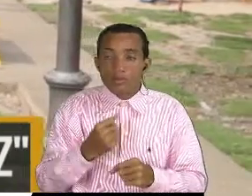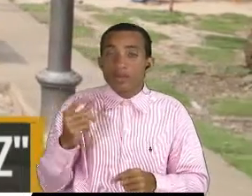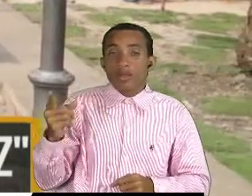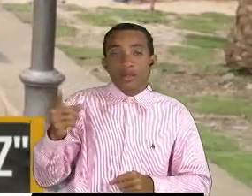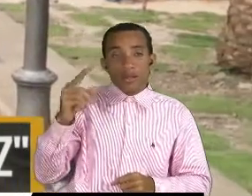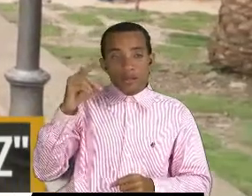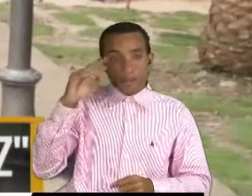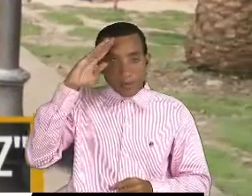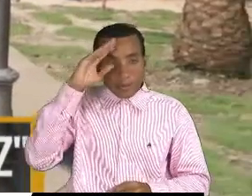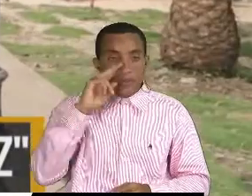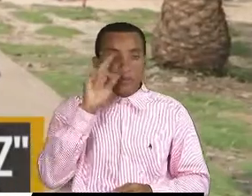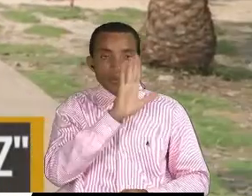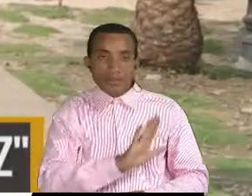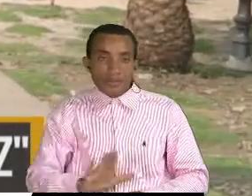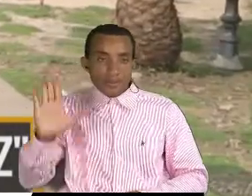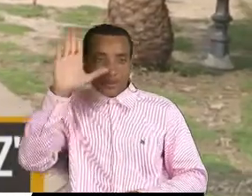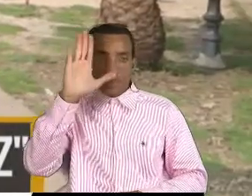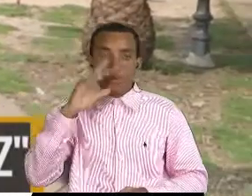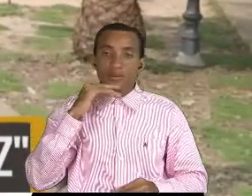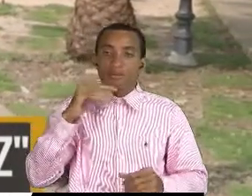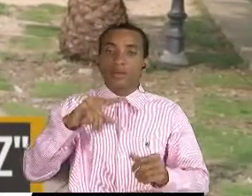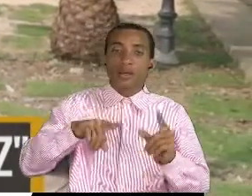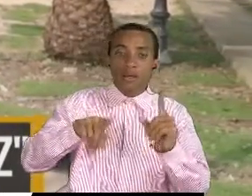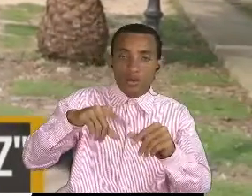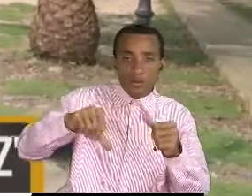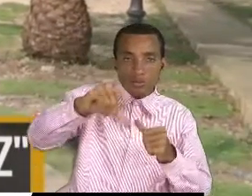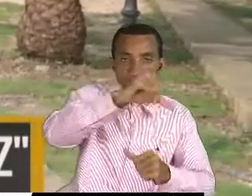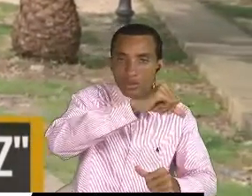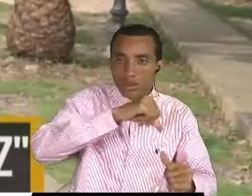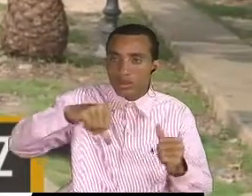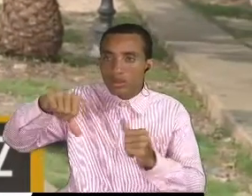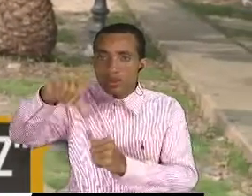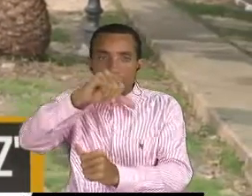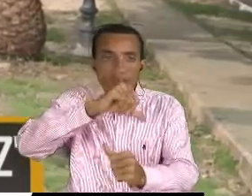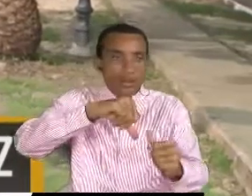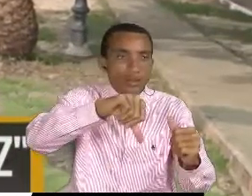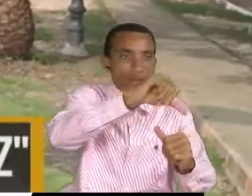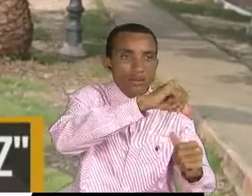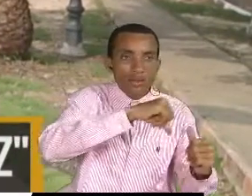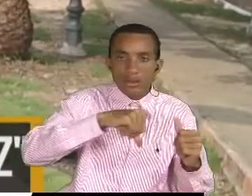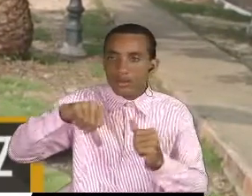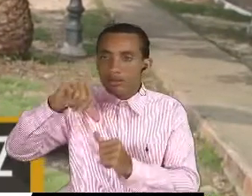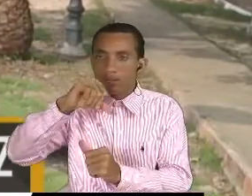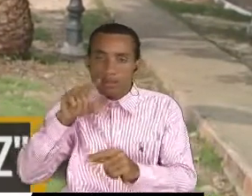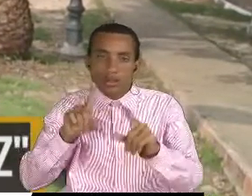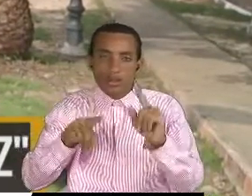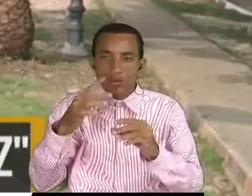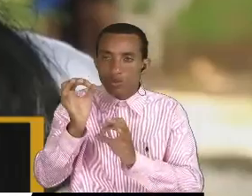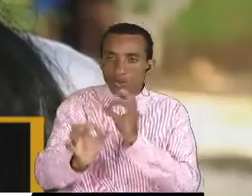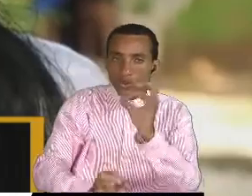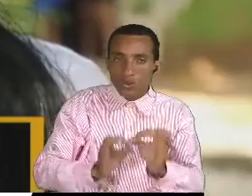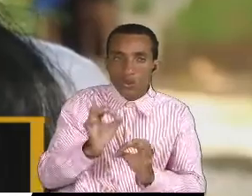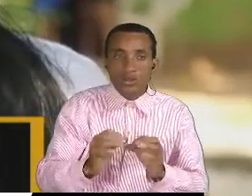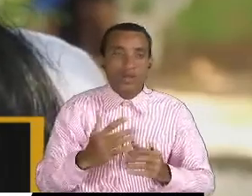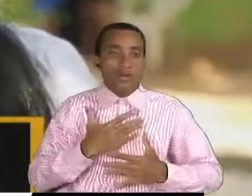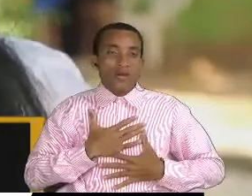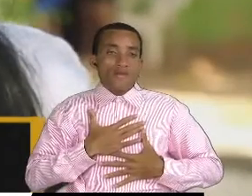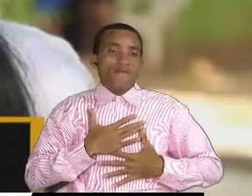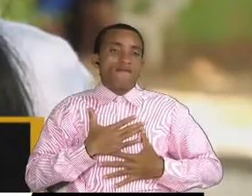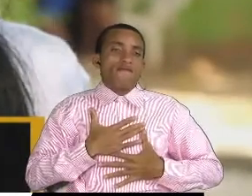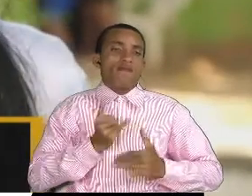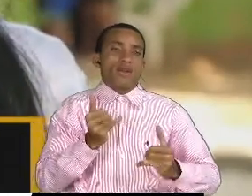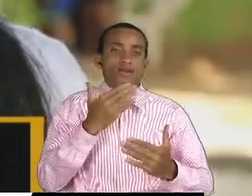quien realizó la priorización de los parques de algunos sectores del municipio a intervenir. Estoy muy feliz, muy agradecida